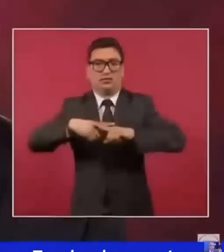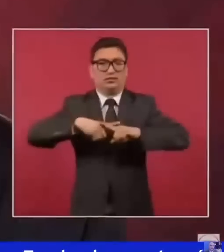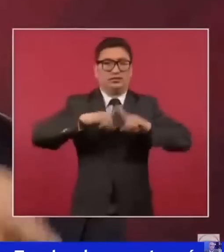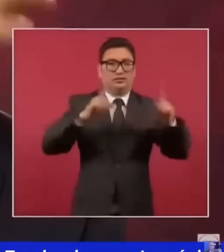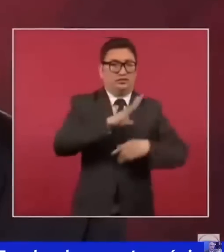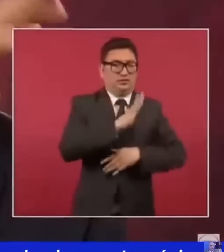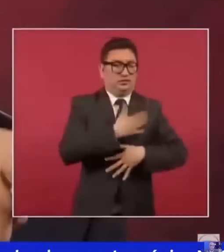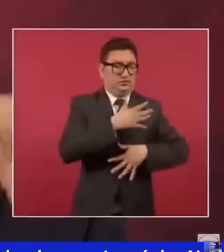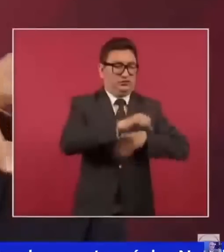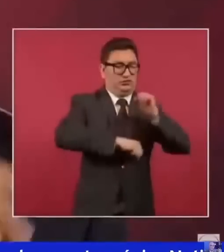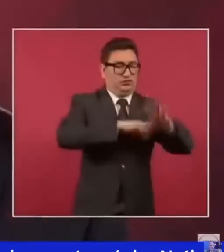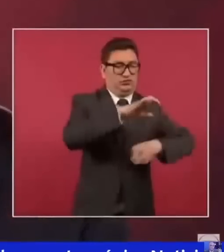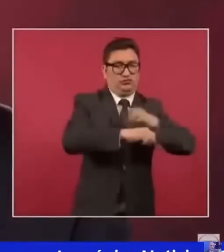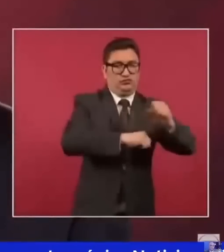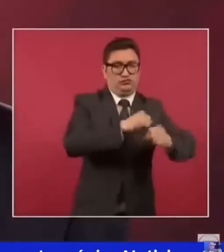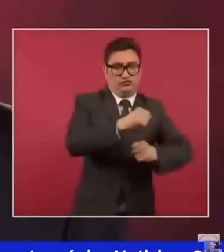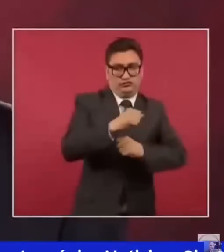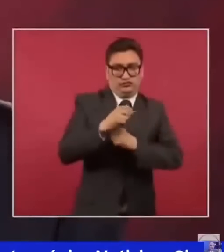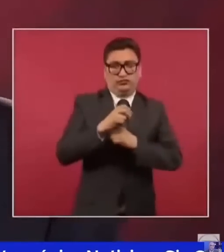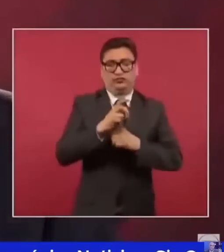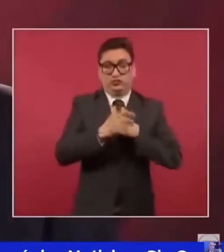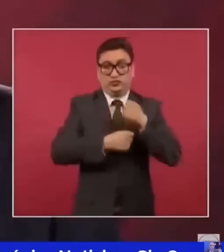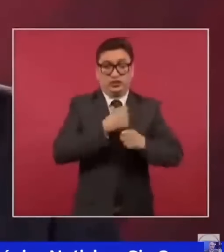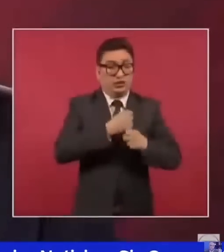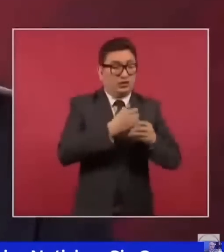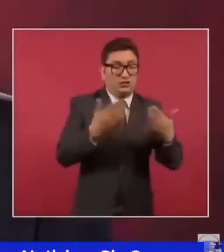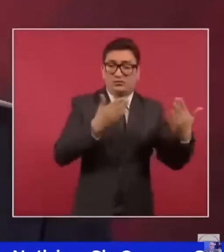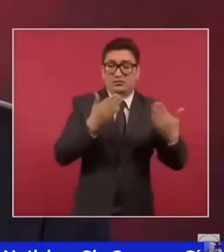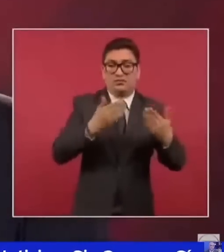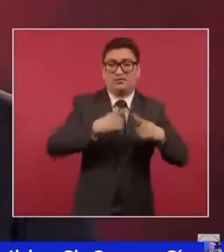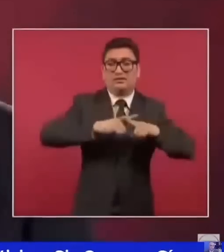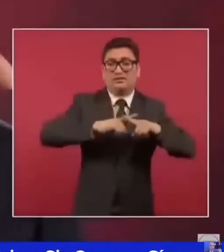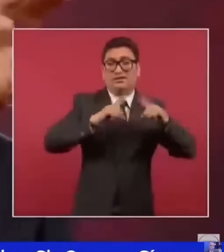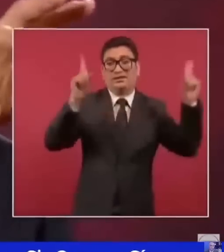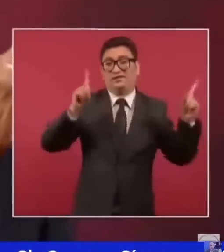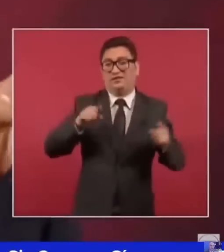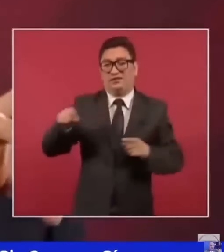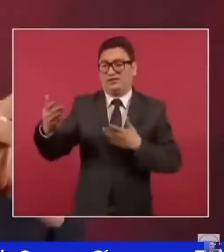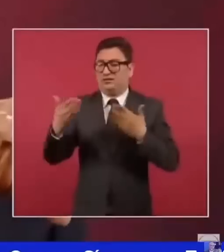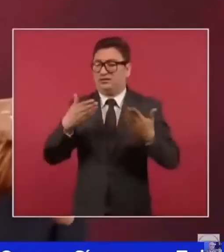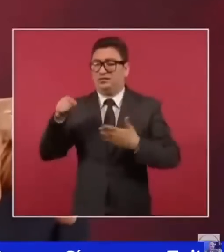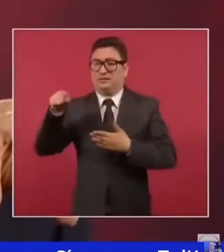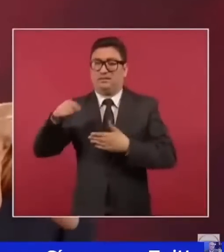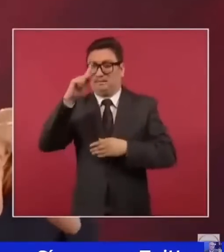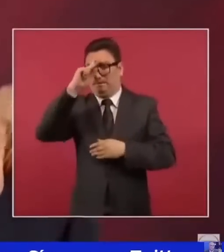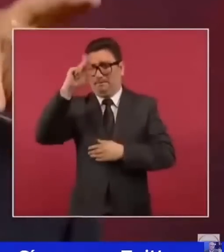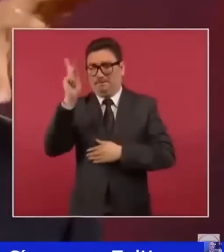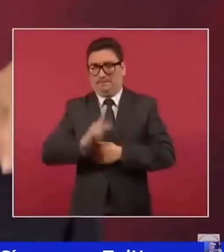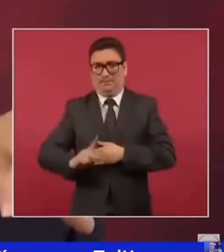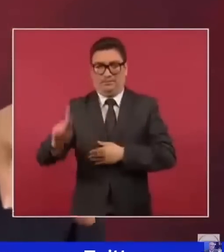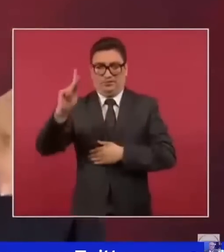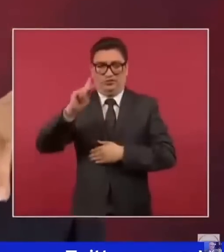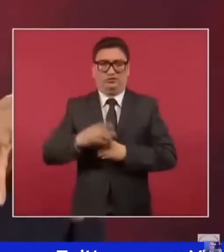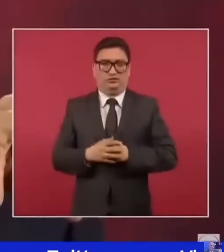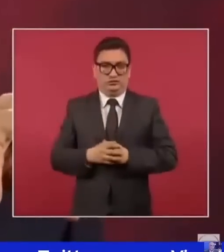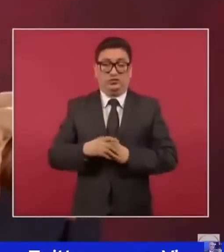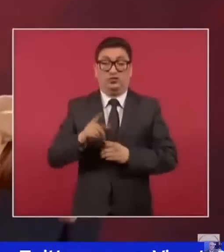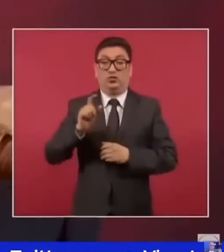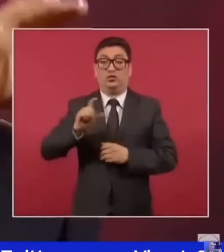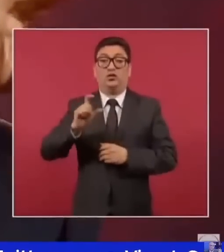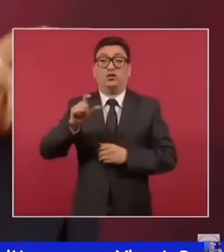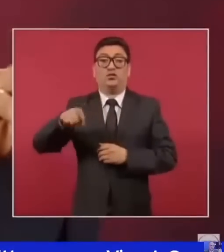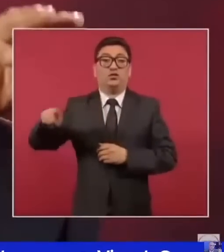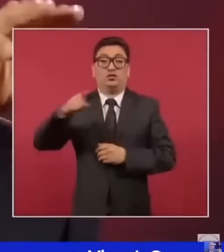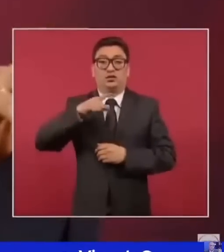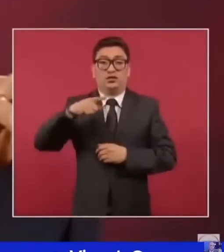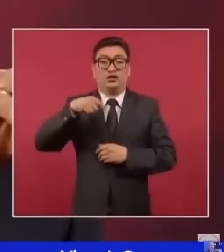los españoles en 3 siglos. Nada en comparación con la extracción de